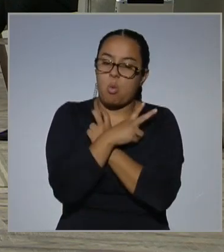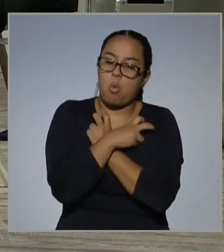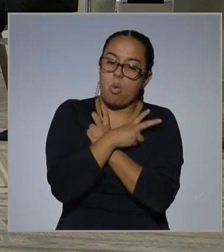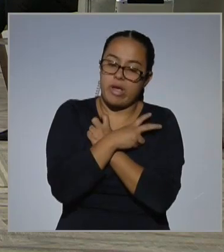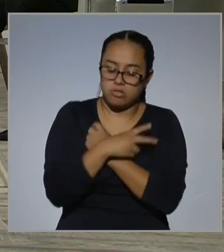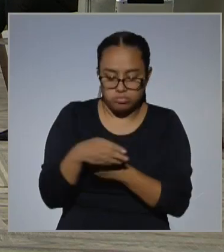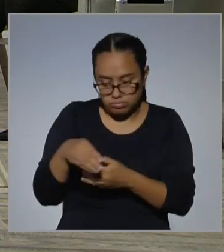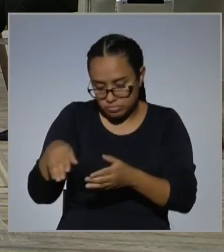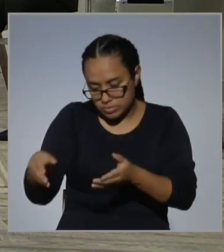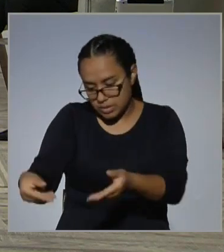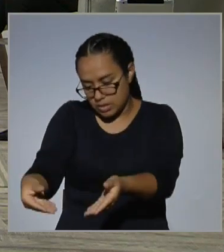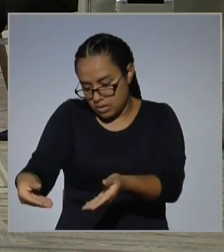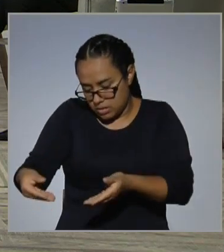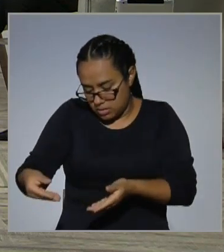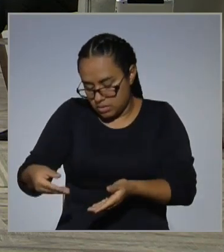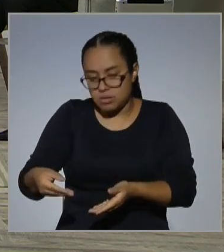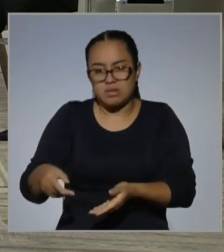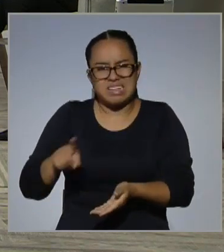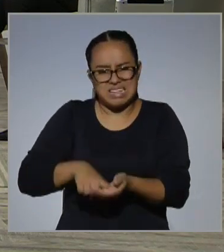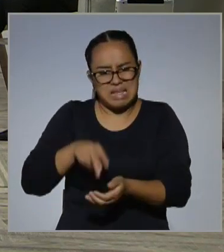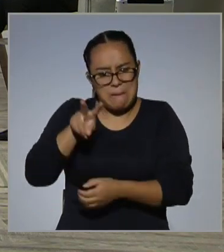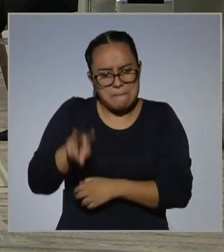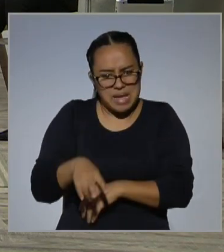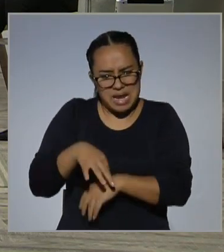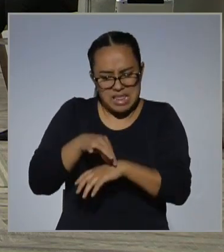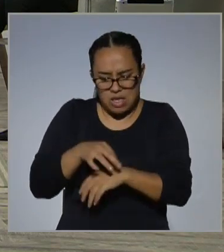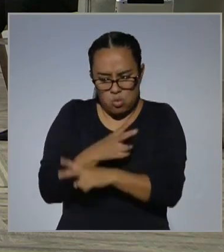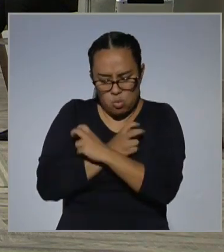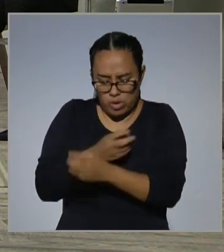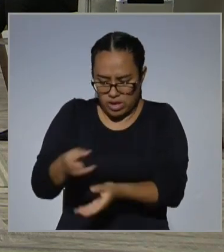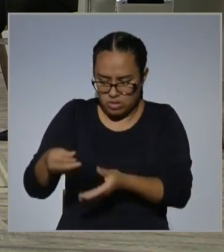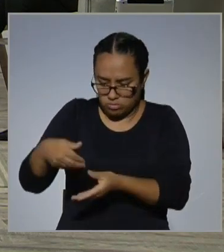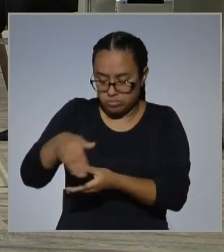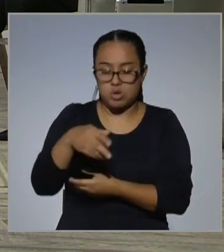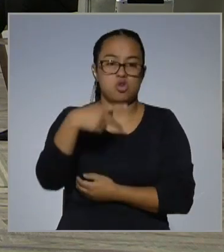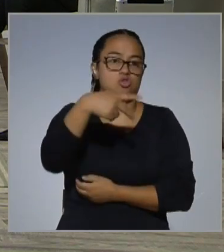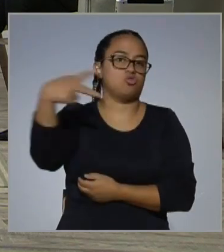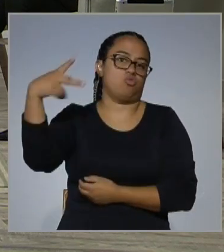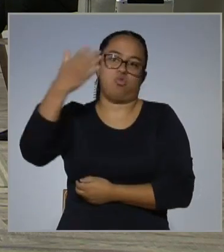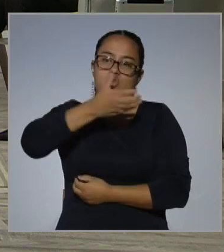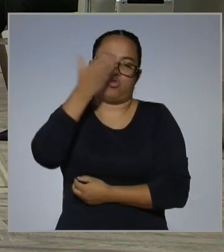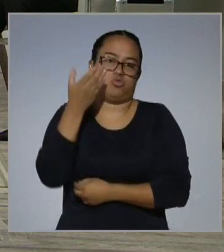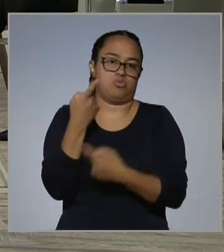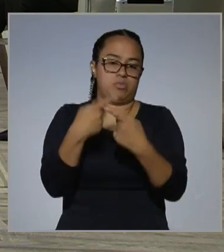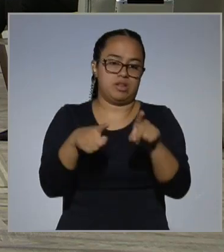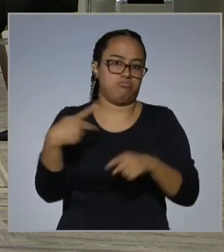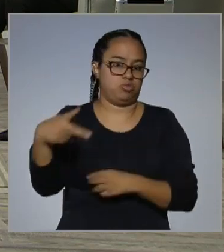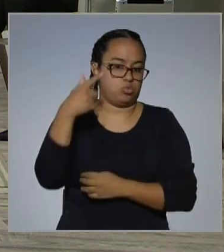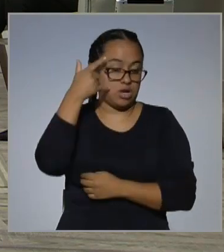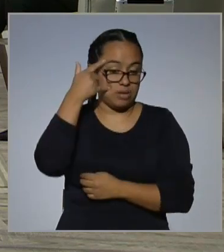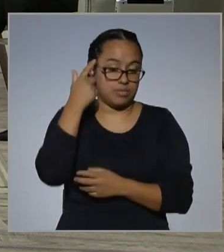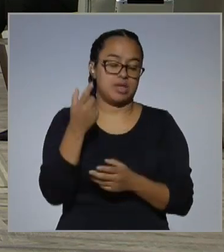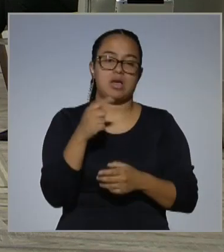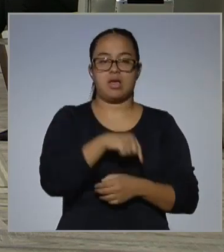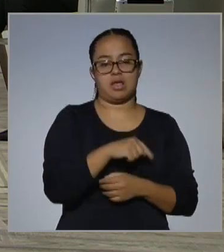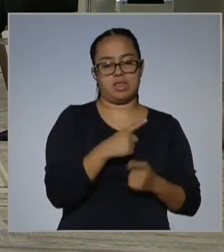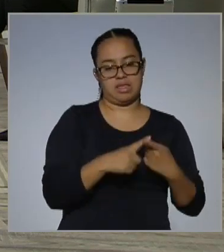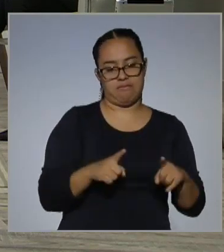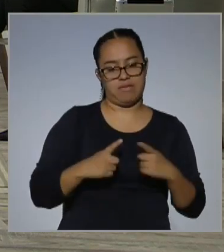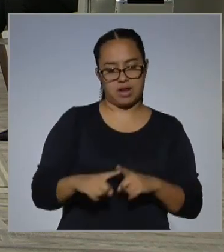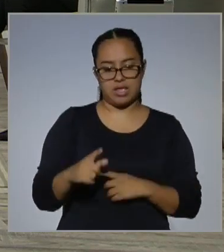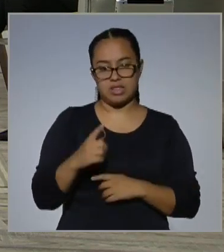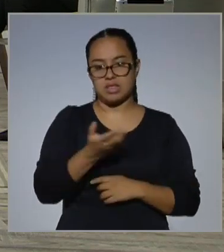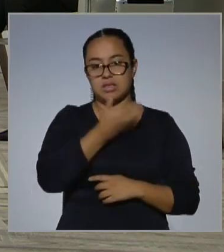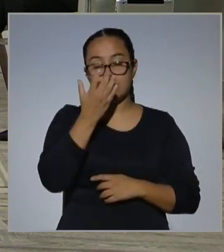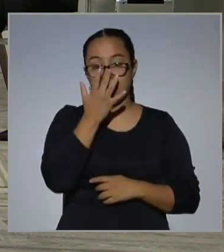Entonces, en cada parte, como bien dices, Pavel, es diferente, se van incorporando nuevas formas para recordarlos, pero lo